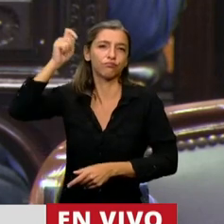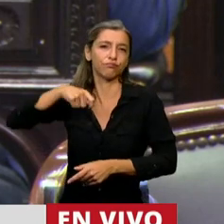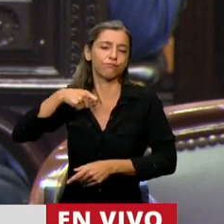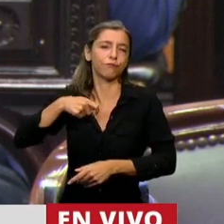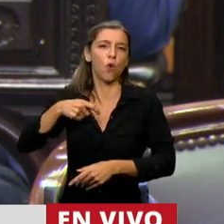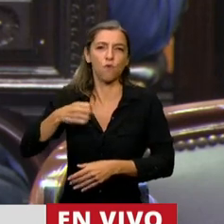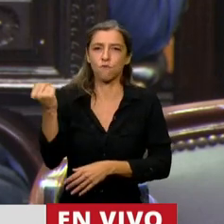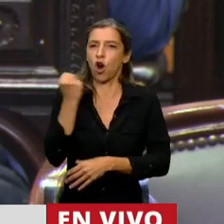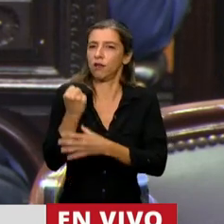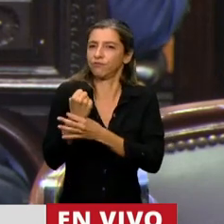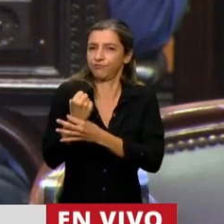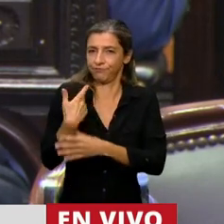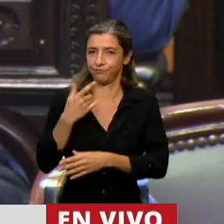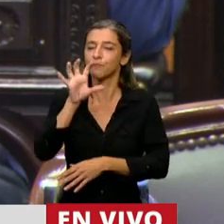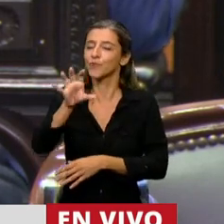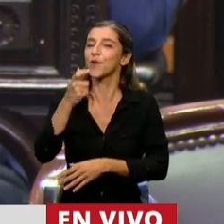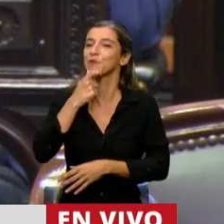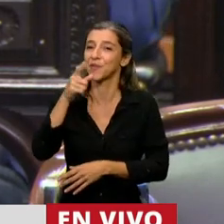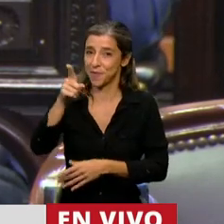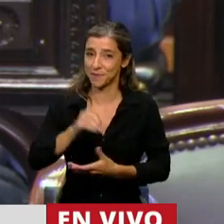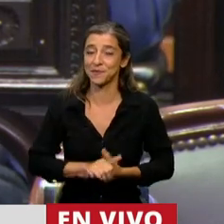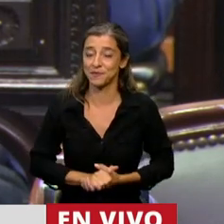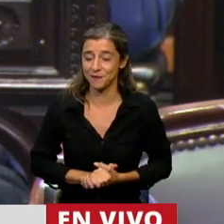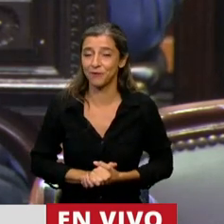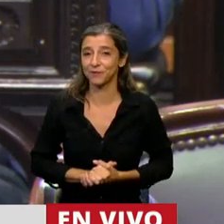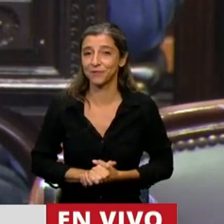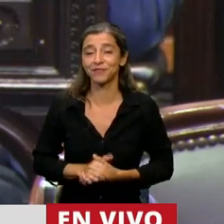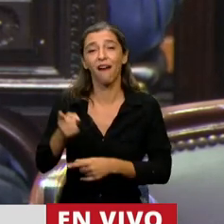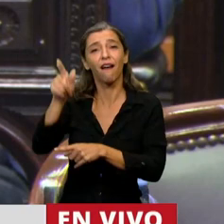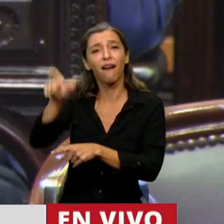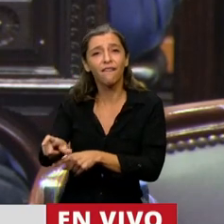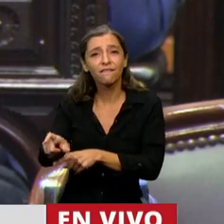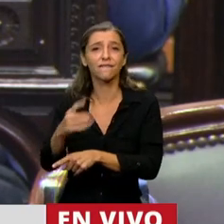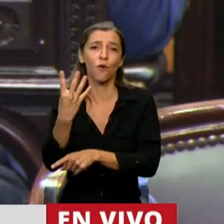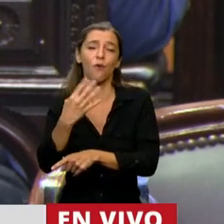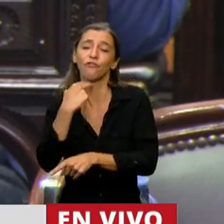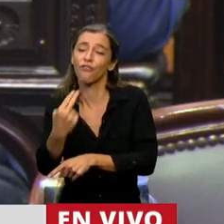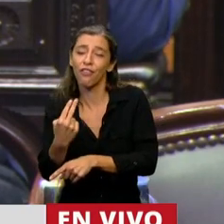Mendoza. El gordito tenía 4 hijos, nietos,